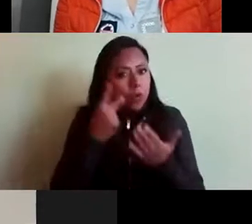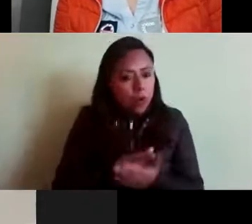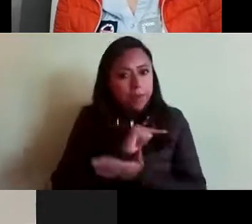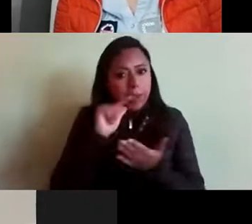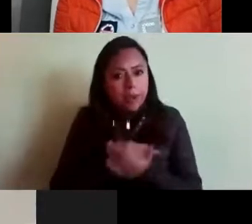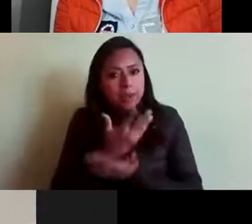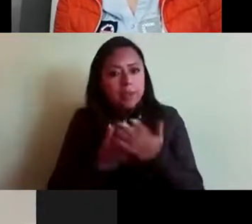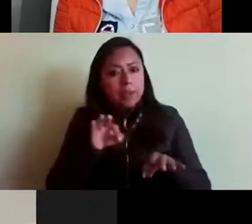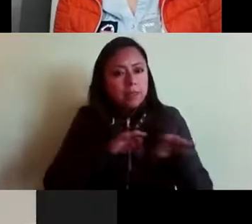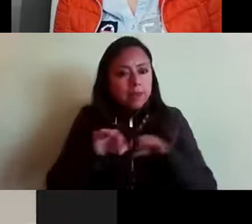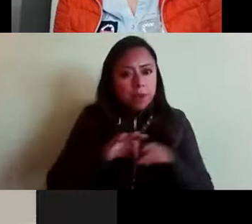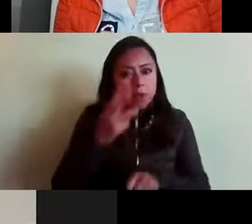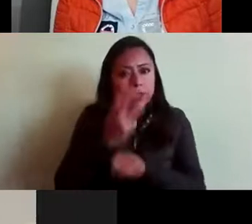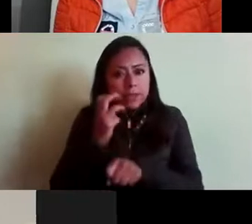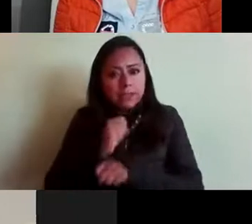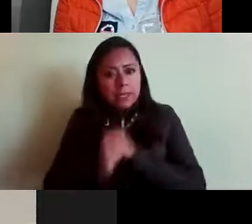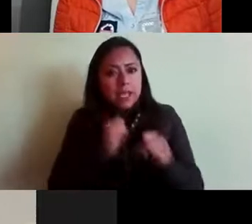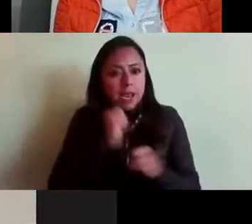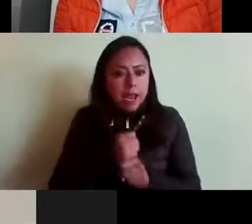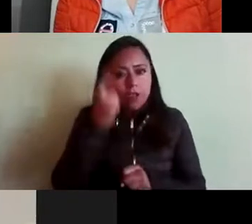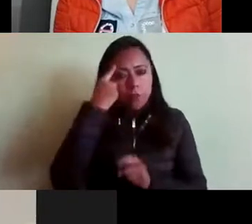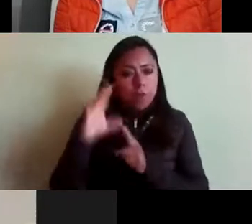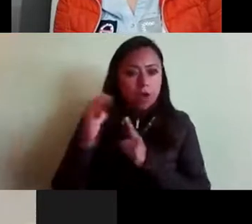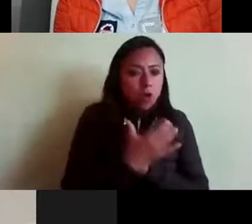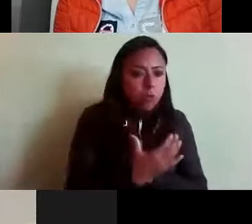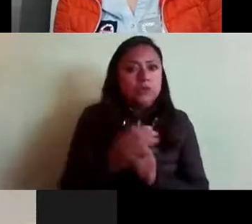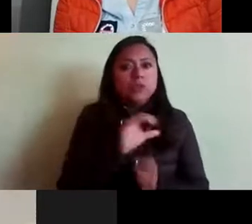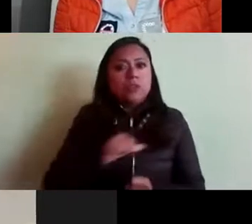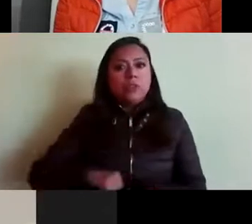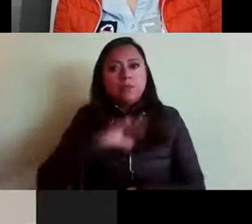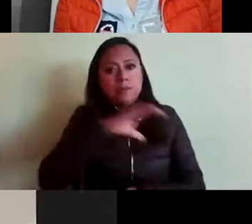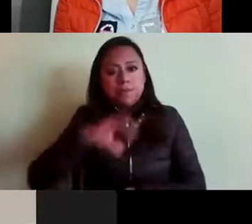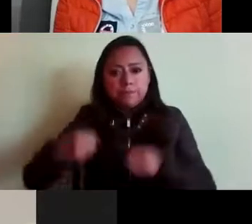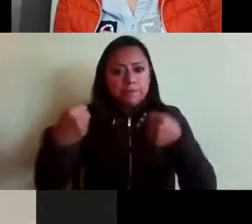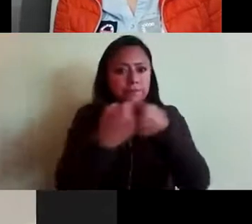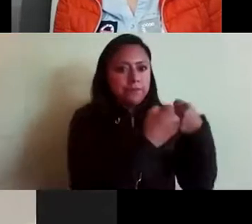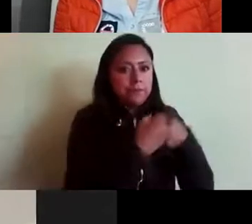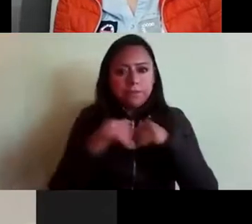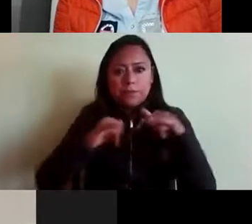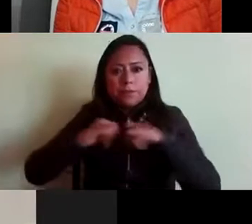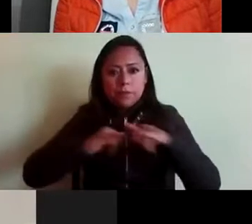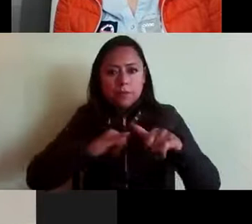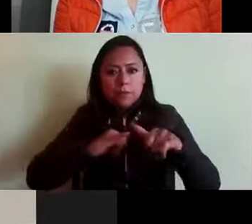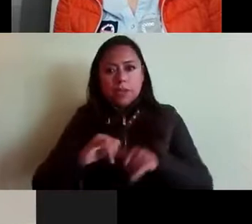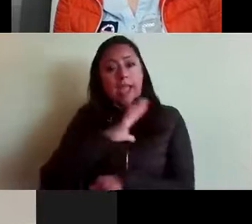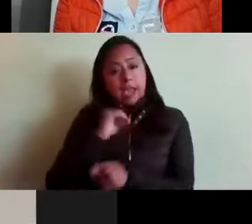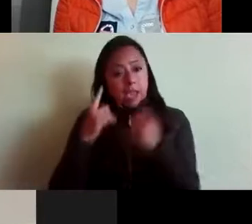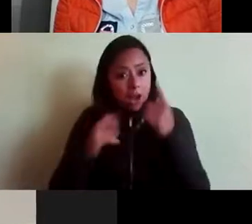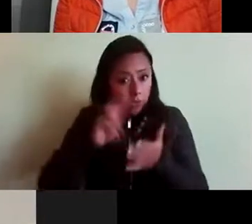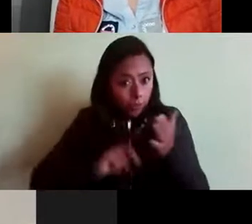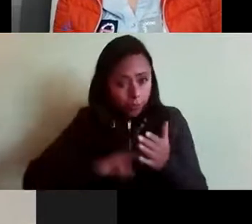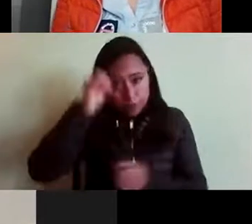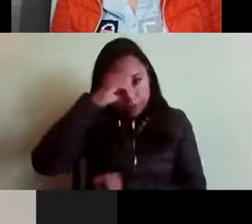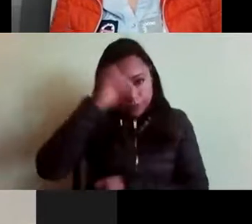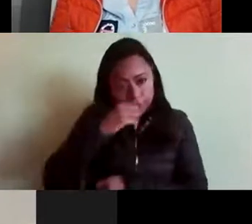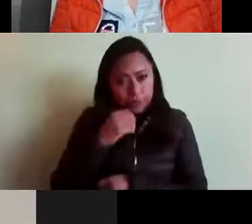legislativo de la Comisión de Alcaldías y Límites Territoriales, si existen correcciones u observaciones al mismo y si son de aprobarse.